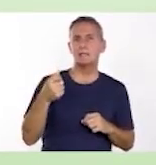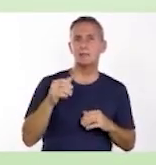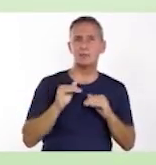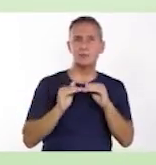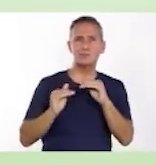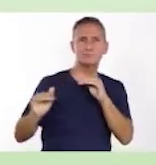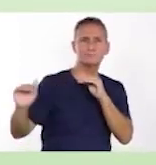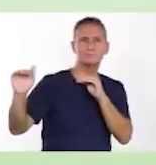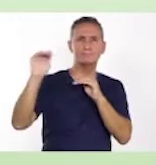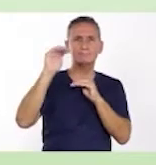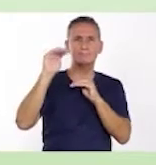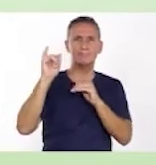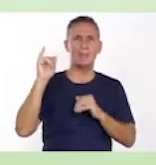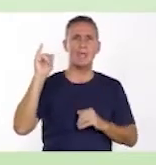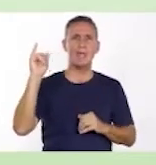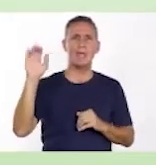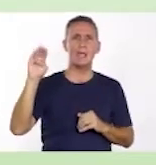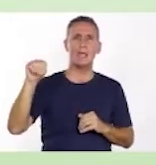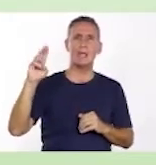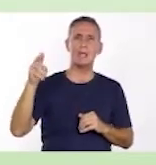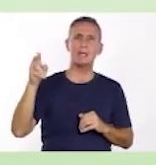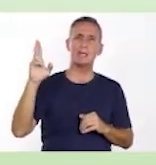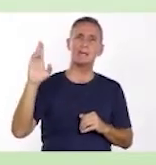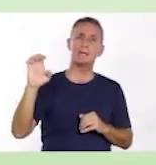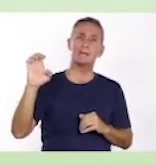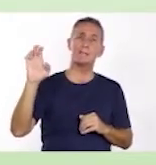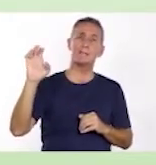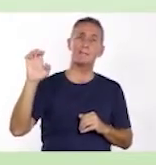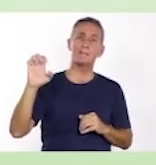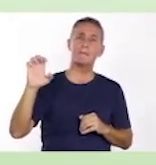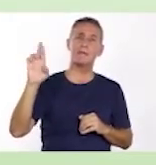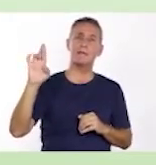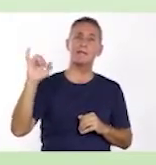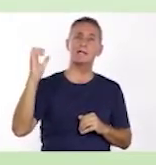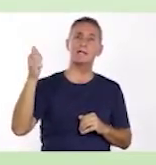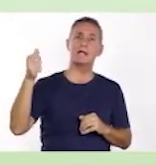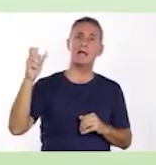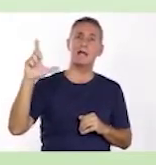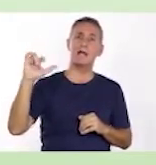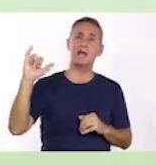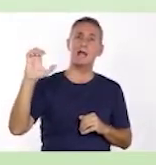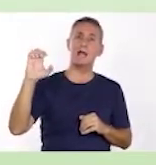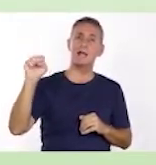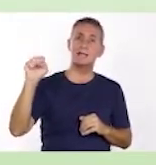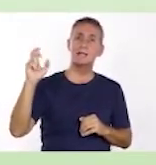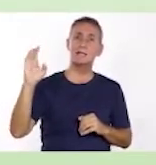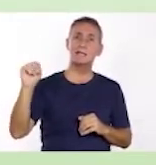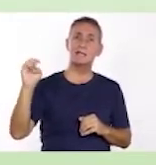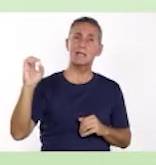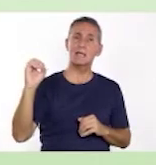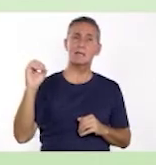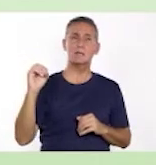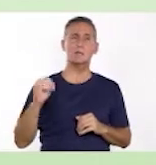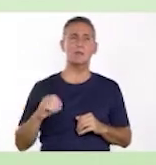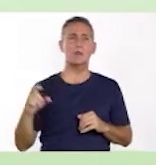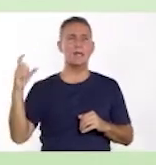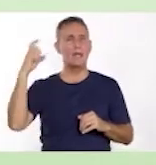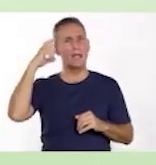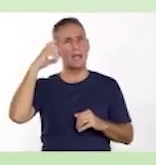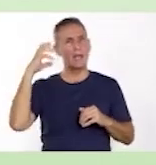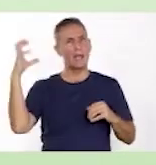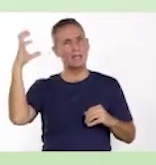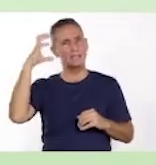el imperialismo. Y en todo esto se dan también los adelantos de la